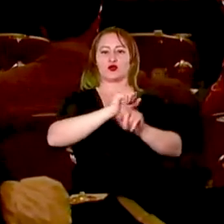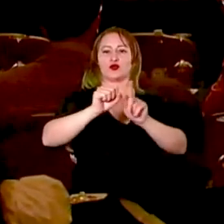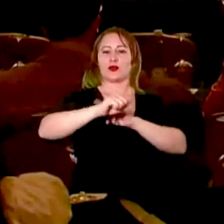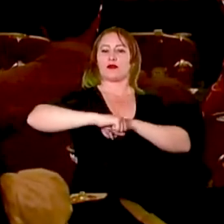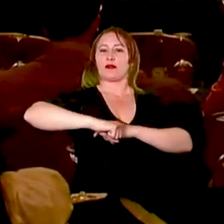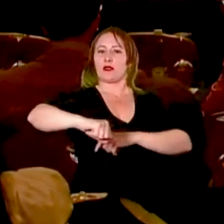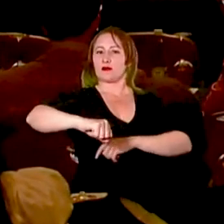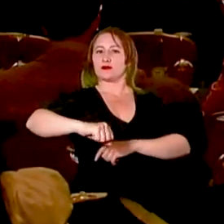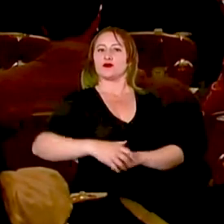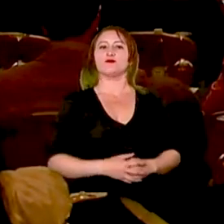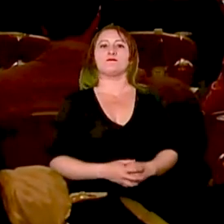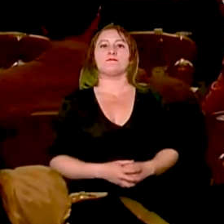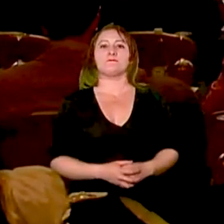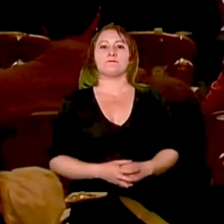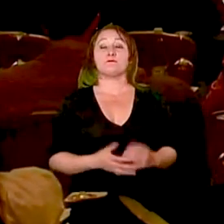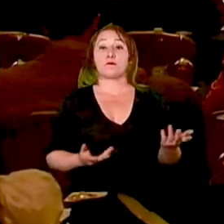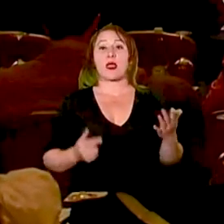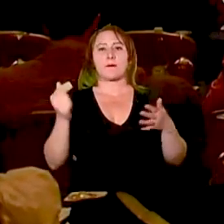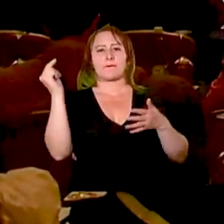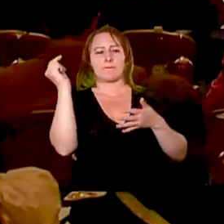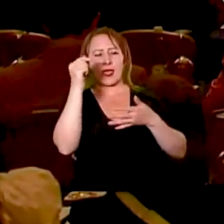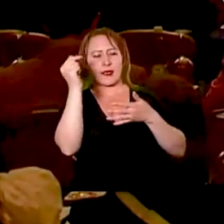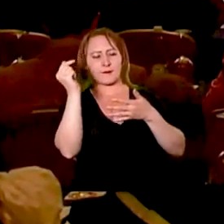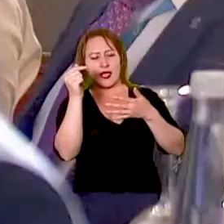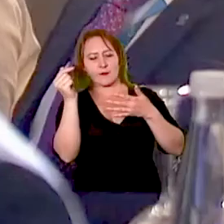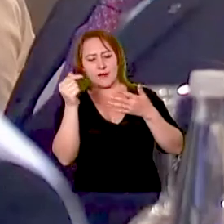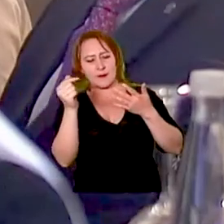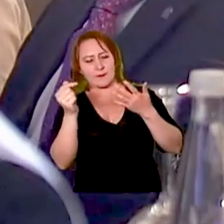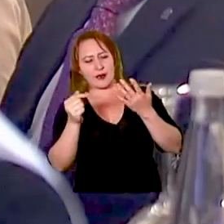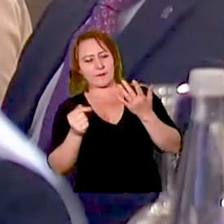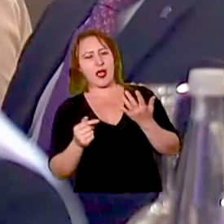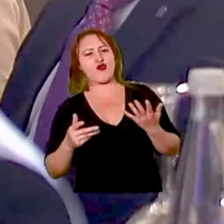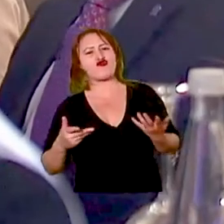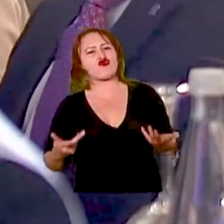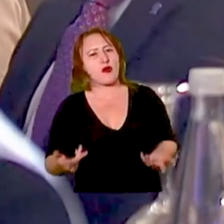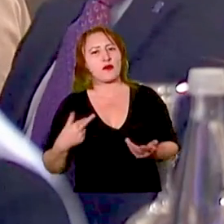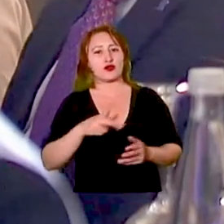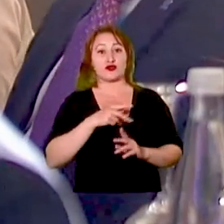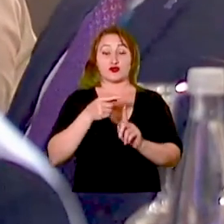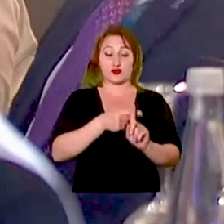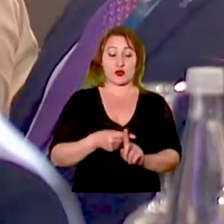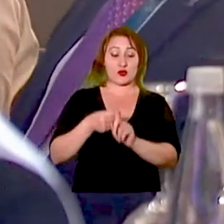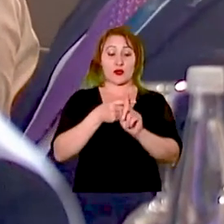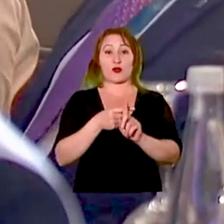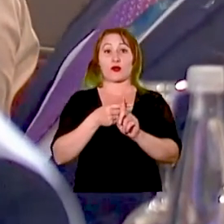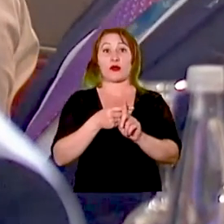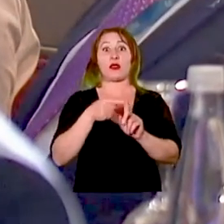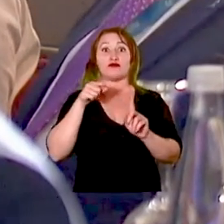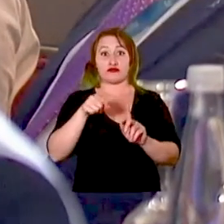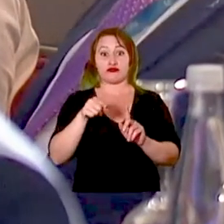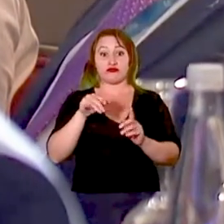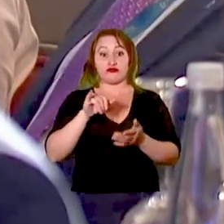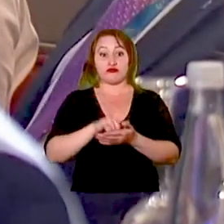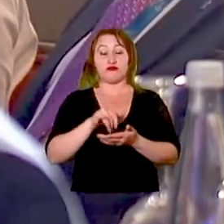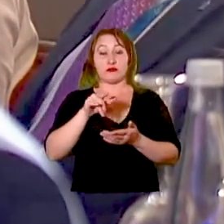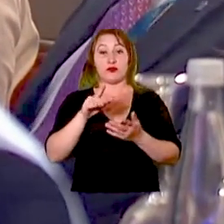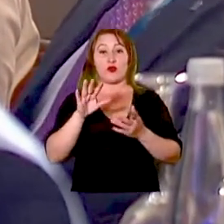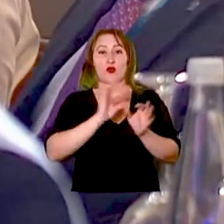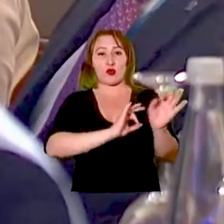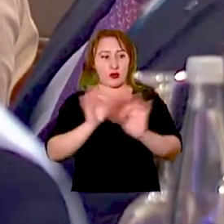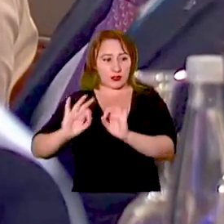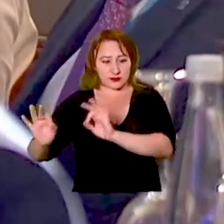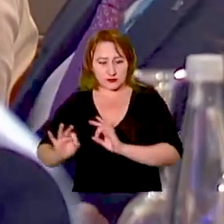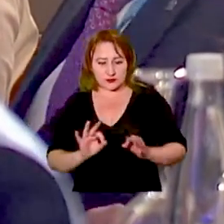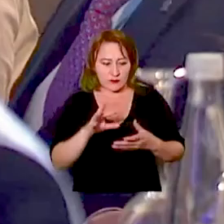de derecho. Abordaremos punto a punto en ese momento cómo la Procuraduría tiene toda una organización interna